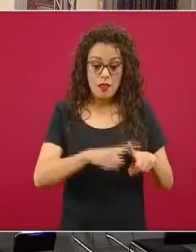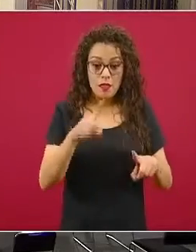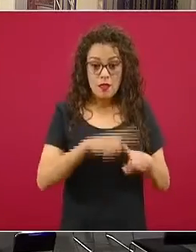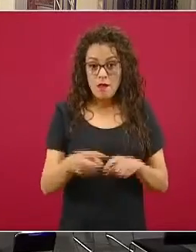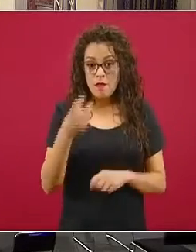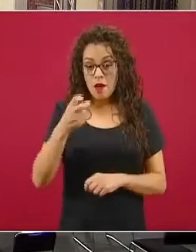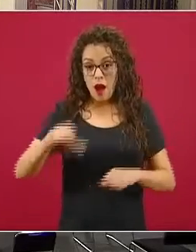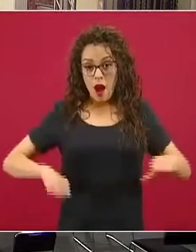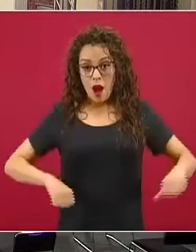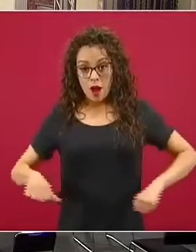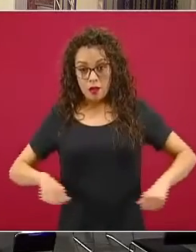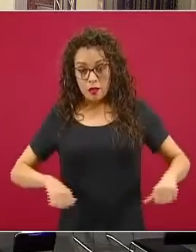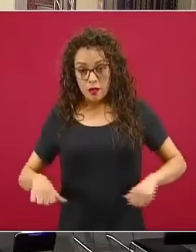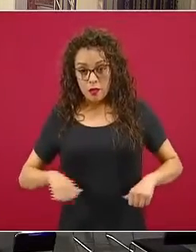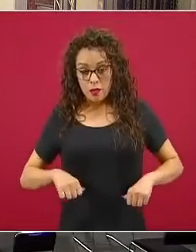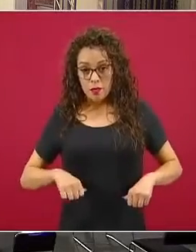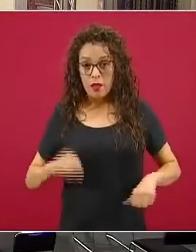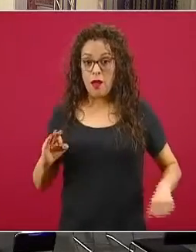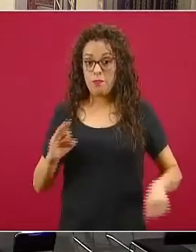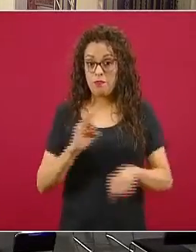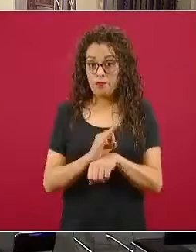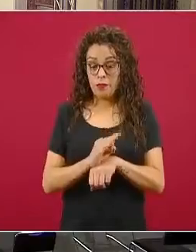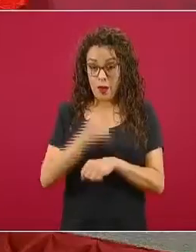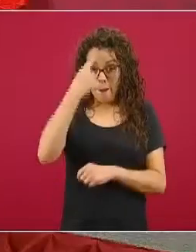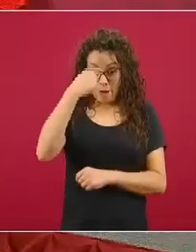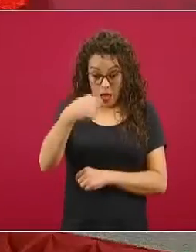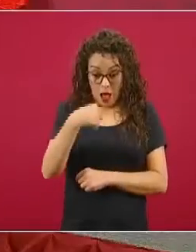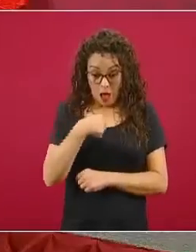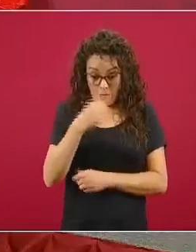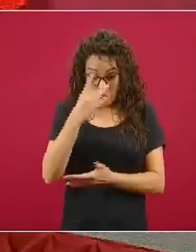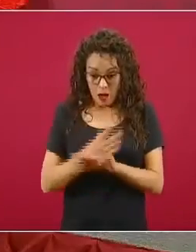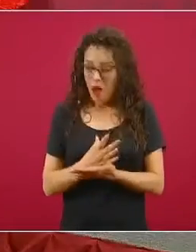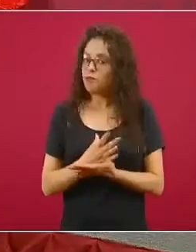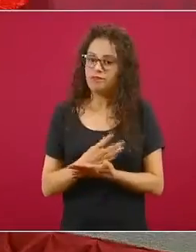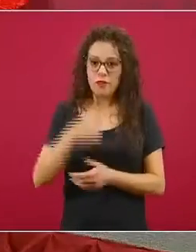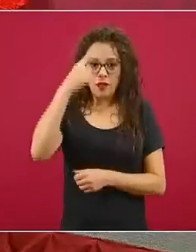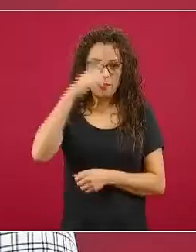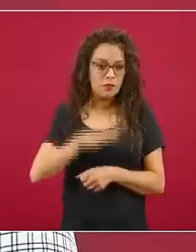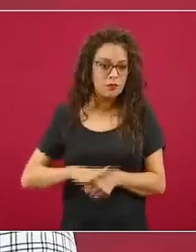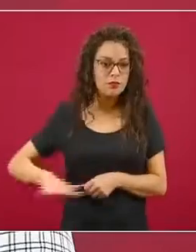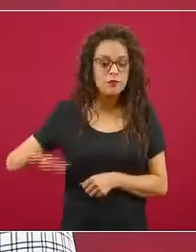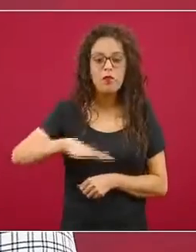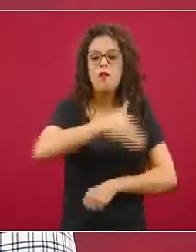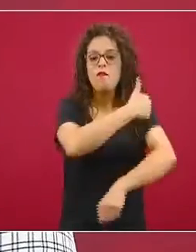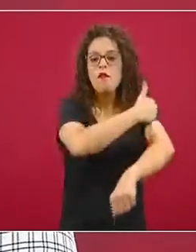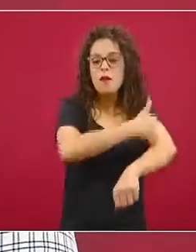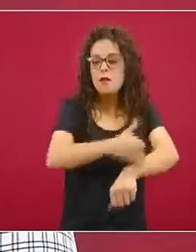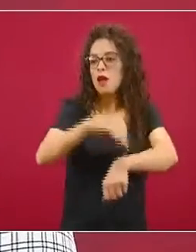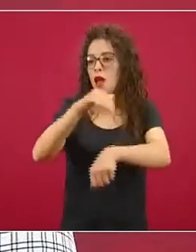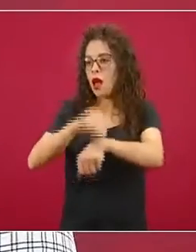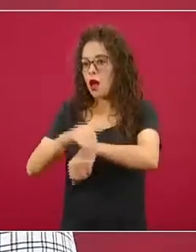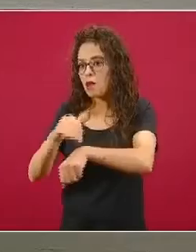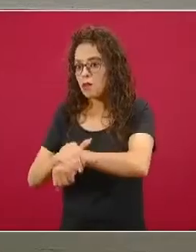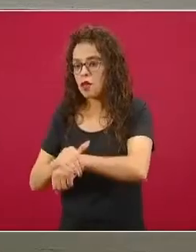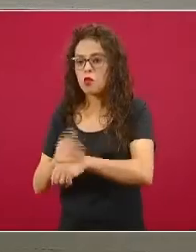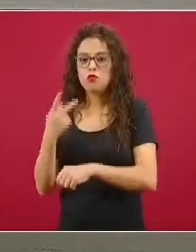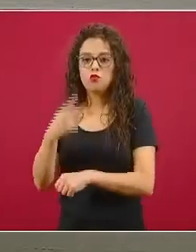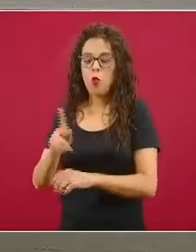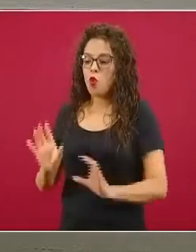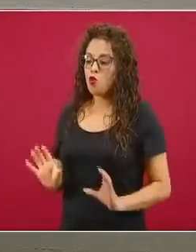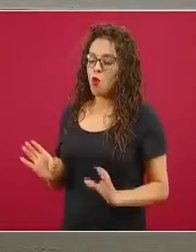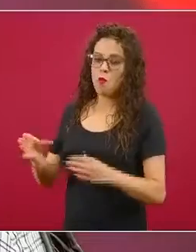actividades contribuyen no solo a su protección, sino a la protección pues de sus seres queridos, de sus amigos y en sí de su comunidad.